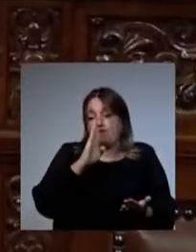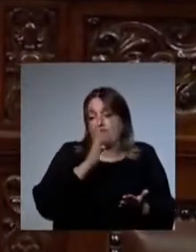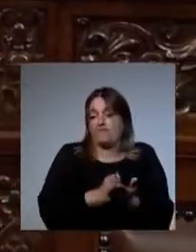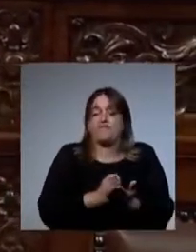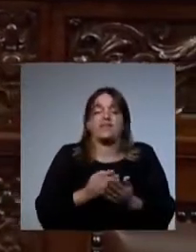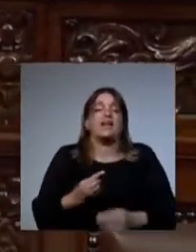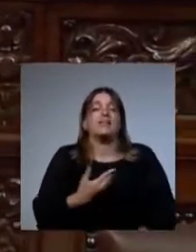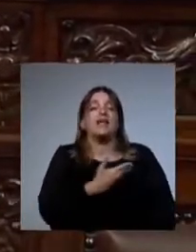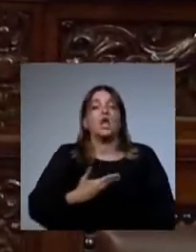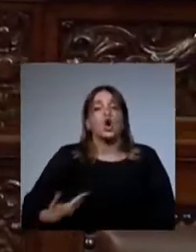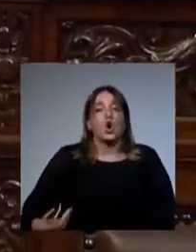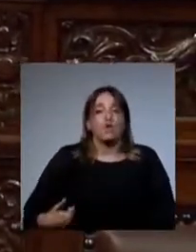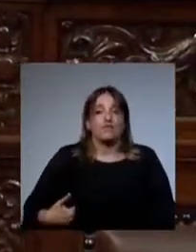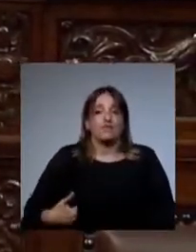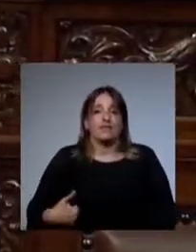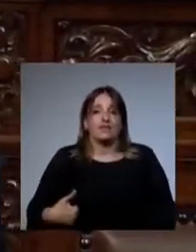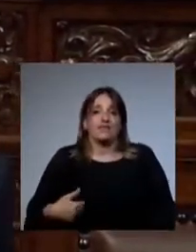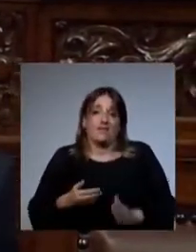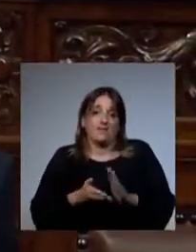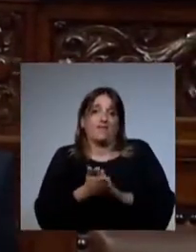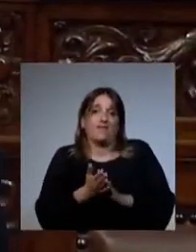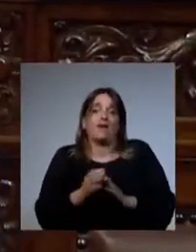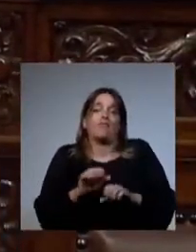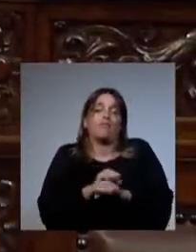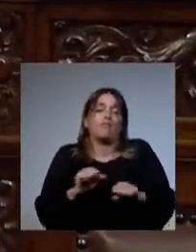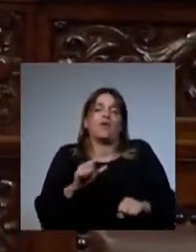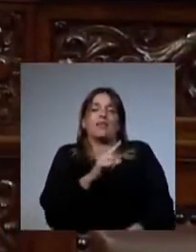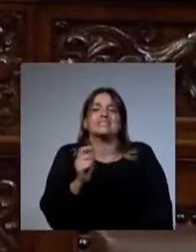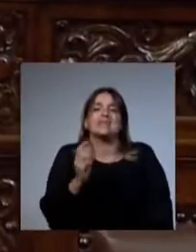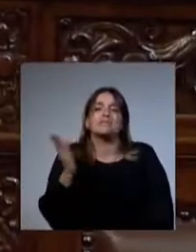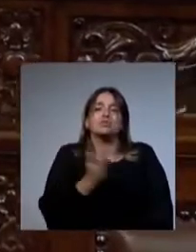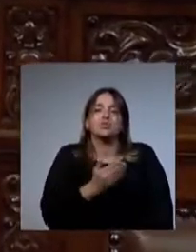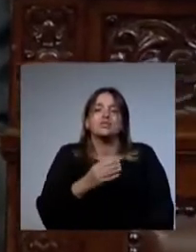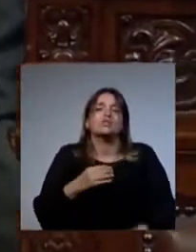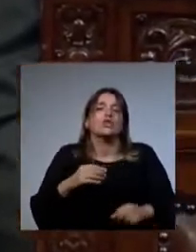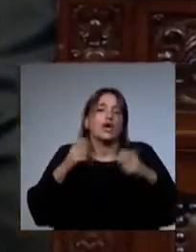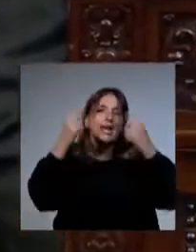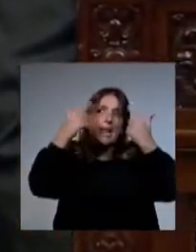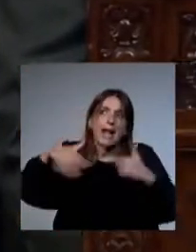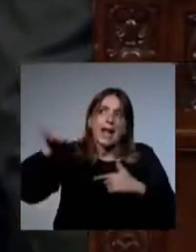gobierno se llegue al 100% de la electrificación rural.